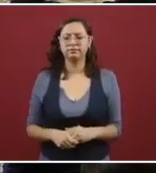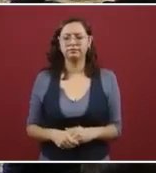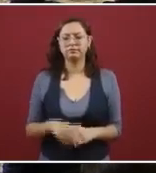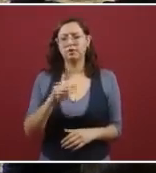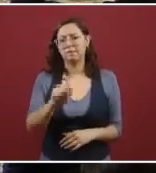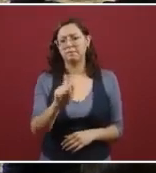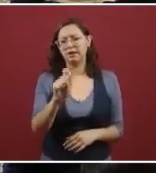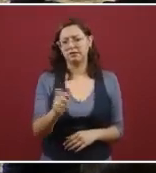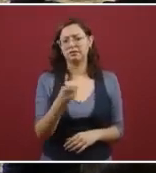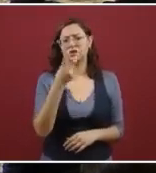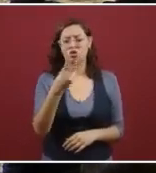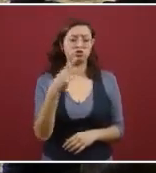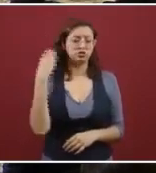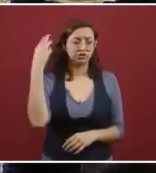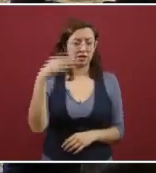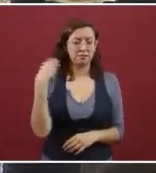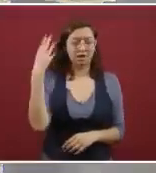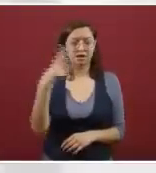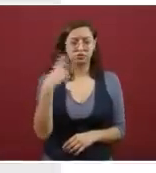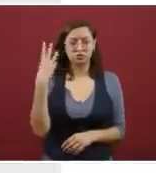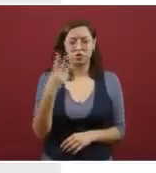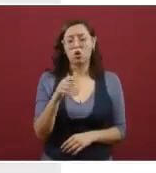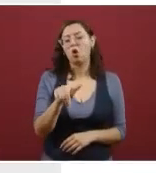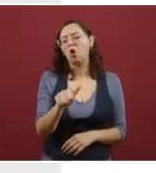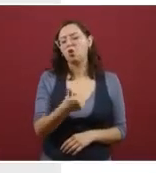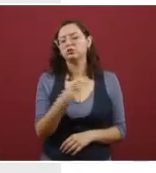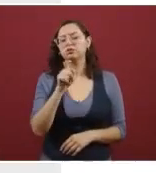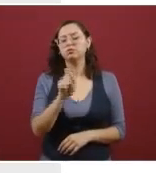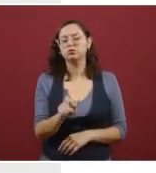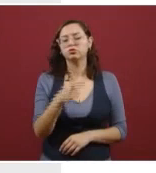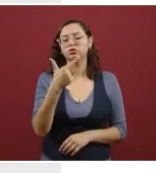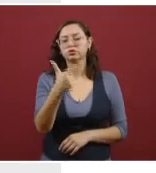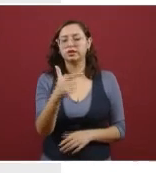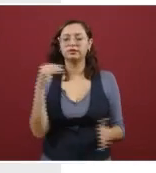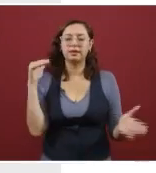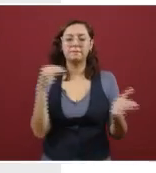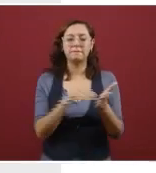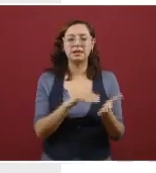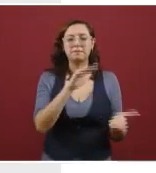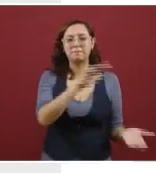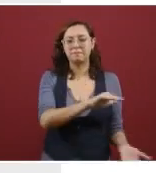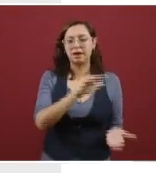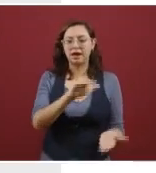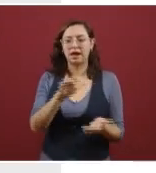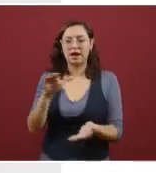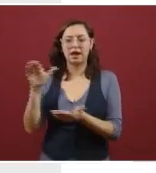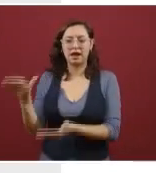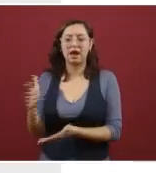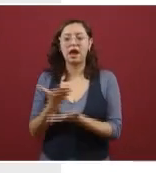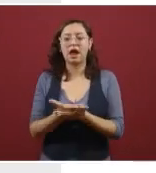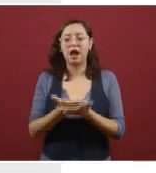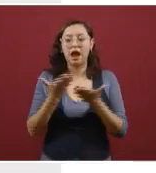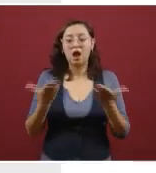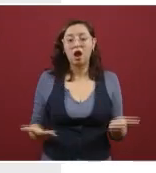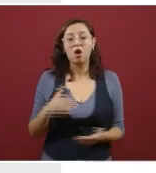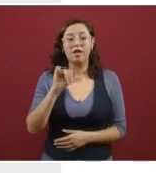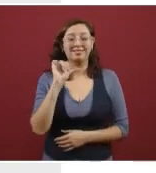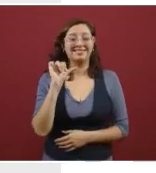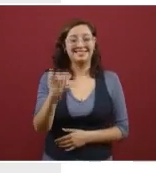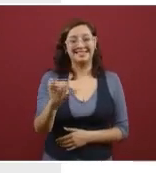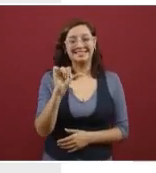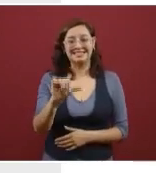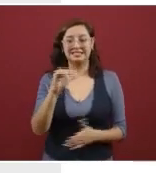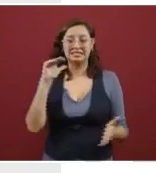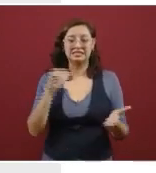22 de marzo traíamos 11.7 mil barriles, hoy traemos 16 mil.